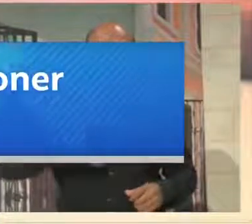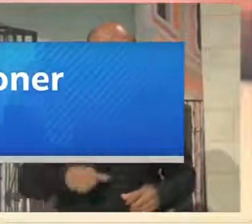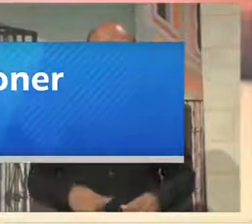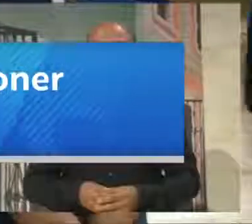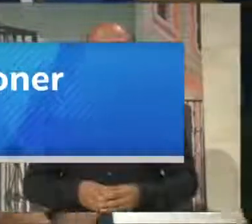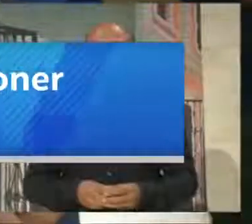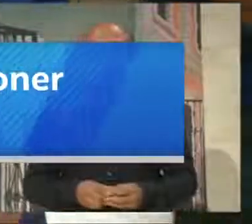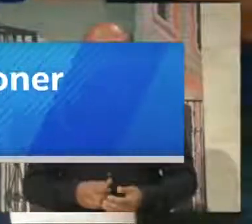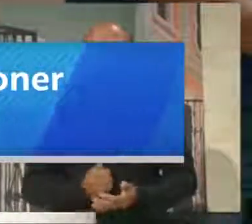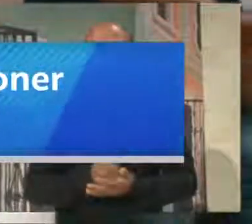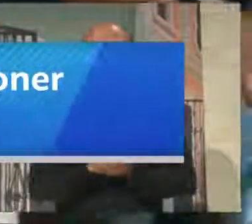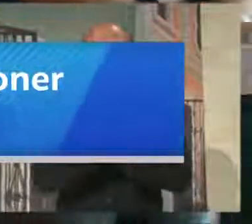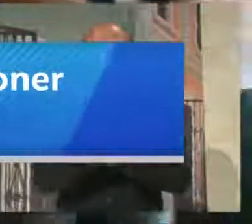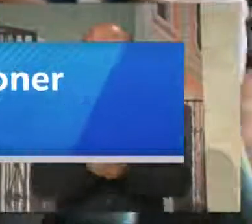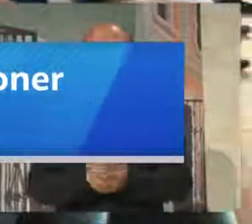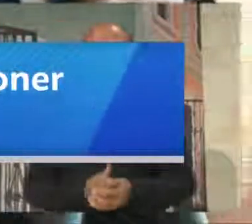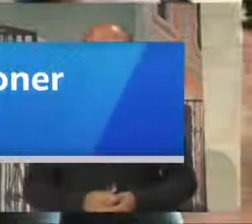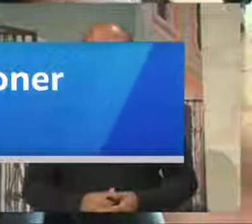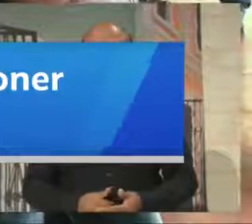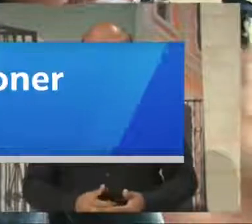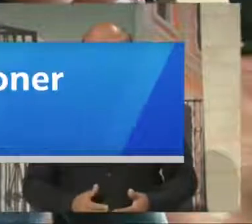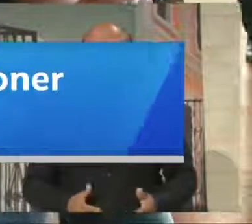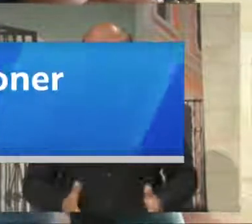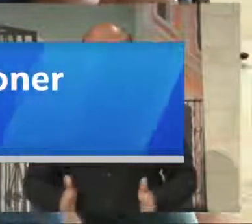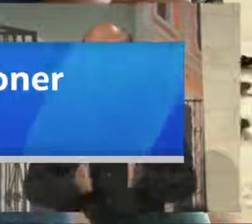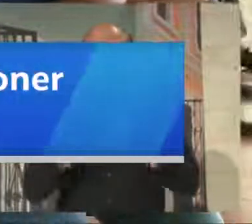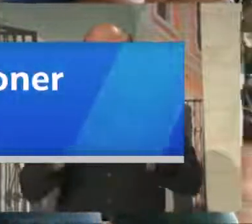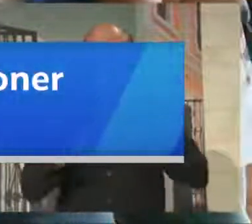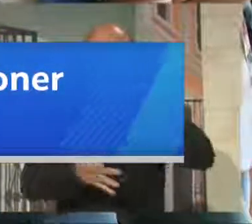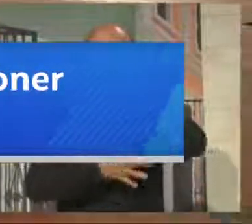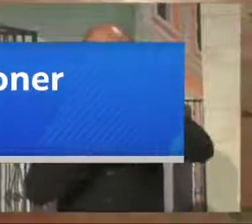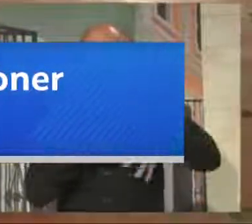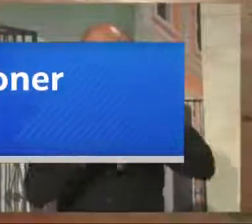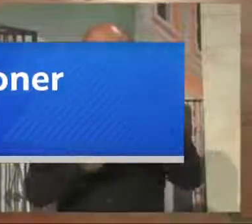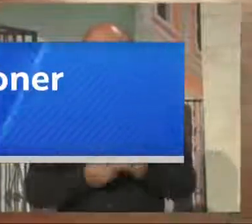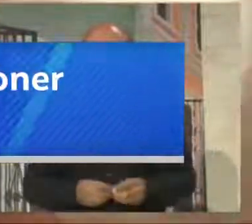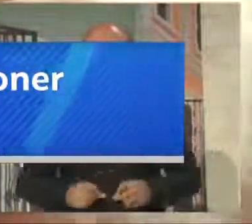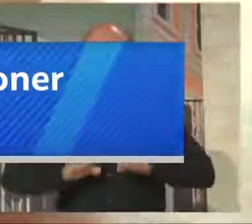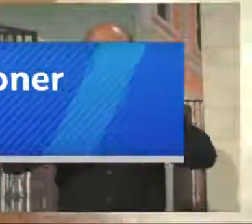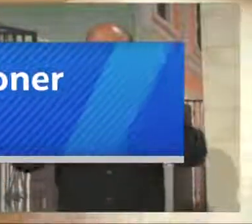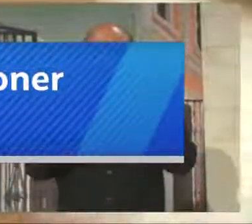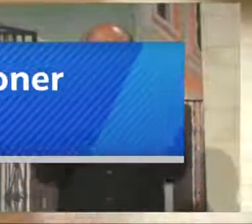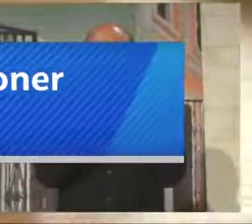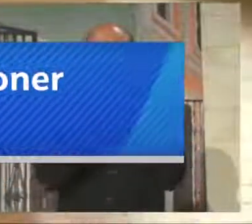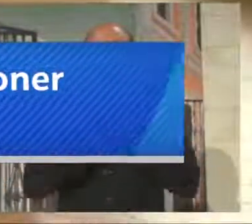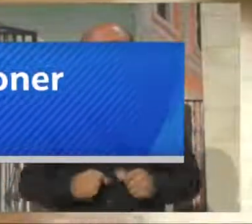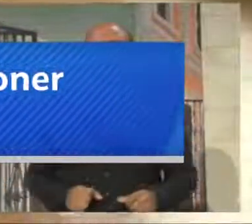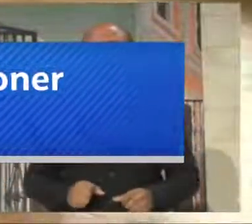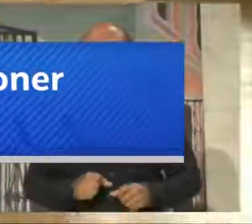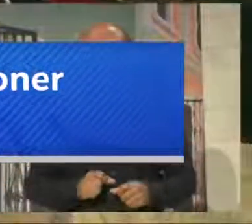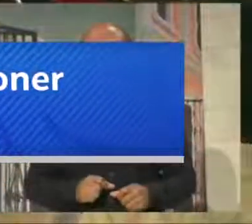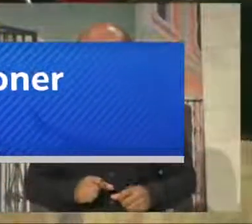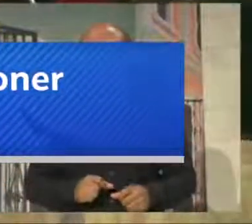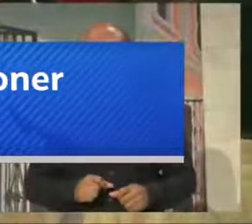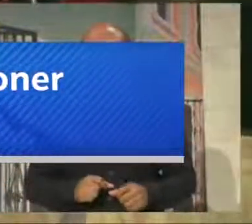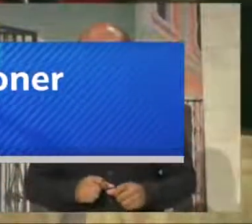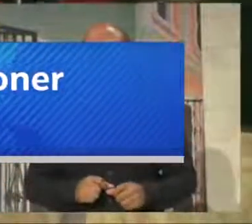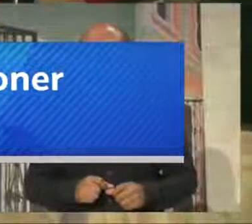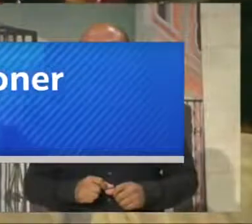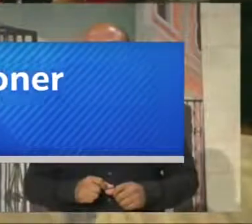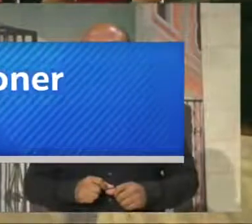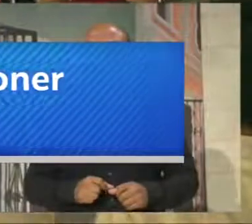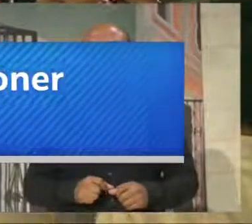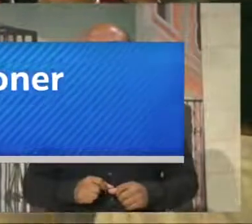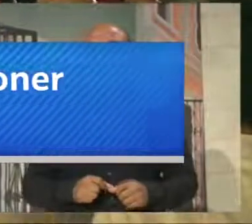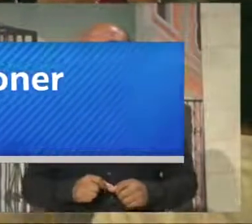con Cambia Tu Tiempo. Señaló que Cambia Tu Tiempo lo integran más de 40,000 jóvenes de entre 16 y 25 años, cuya misión es